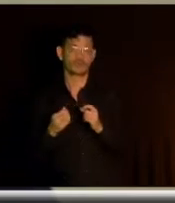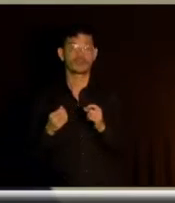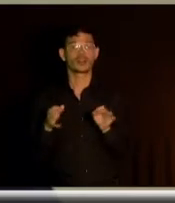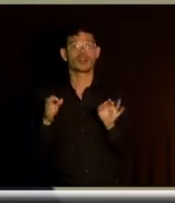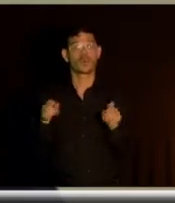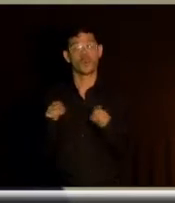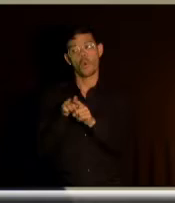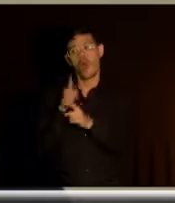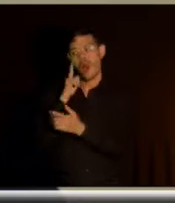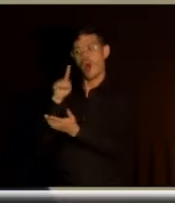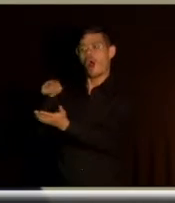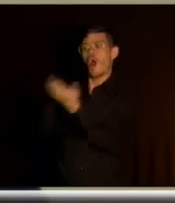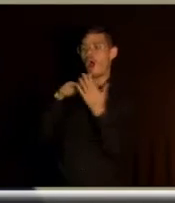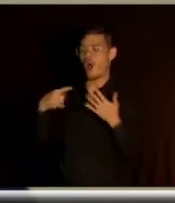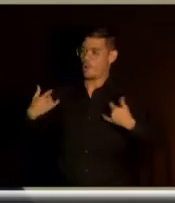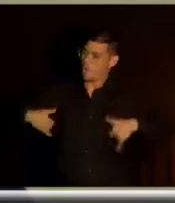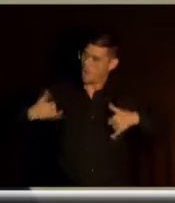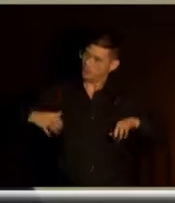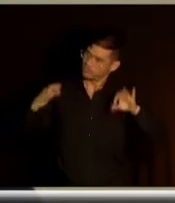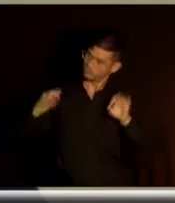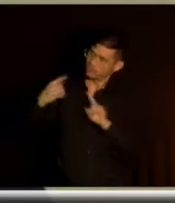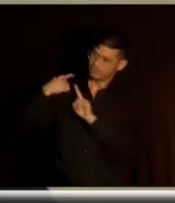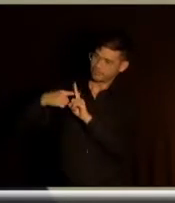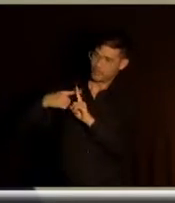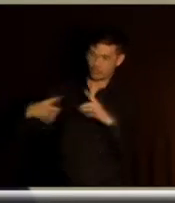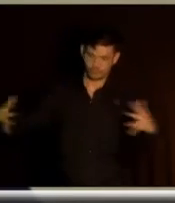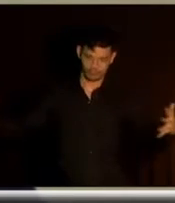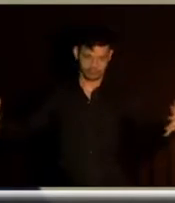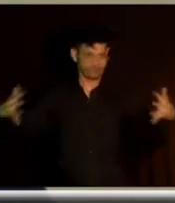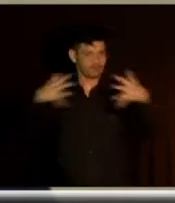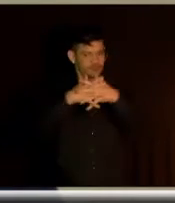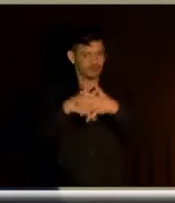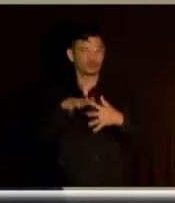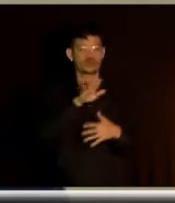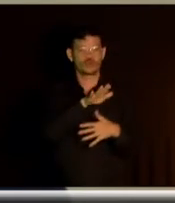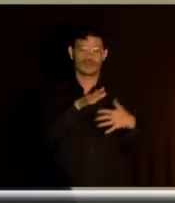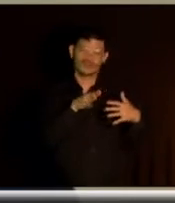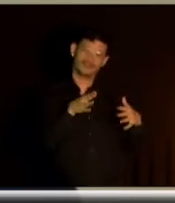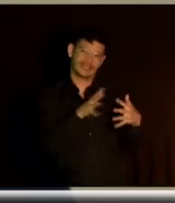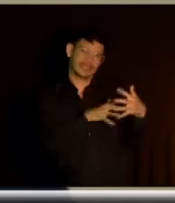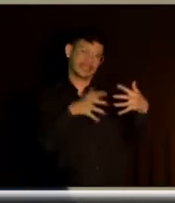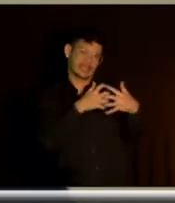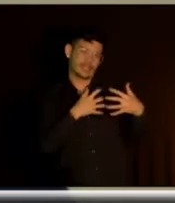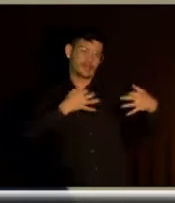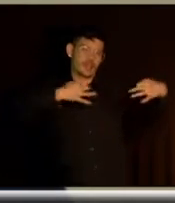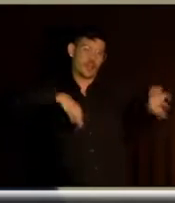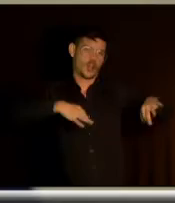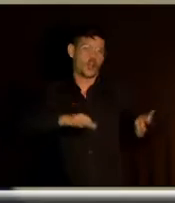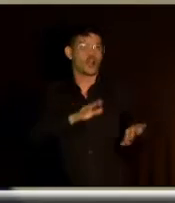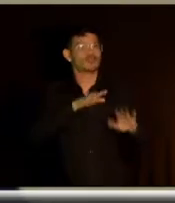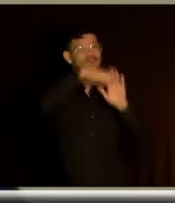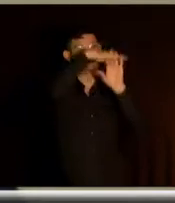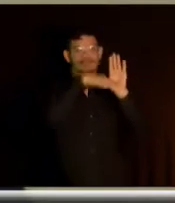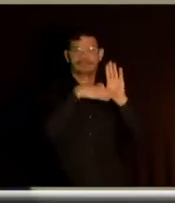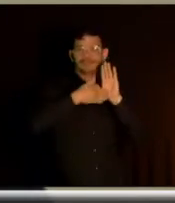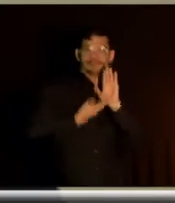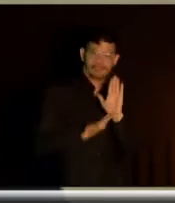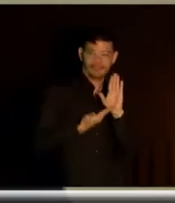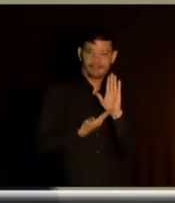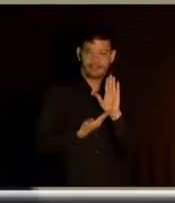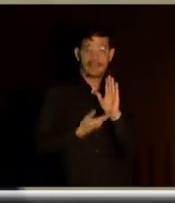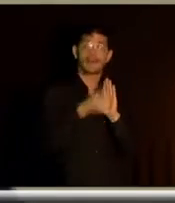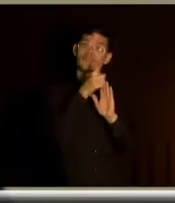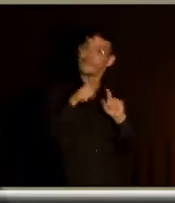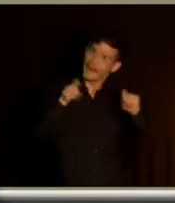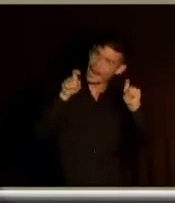luego sea viable una fusión con el sistema convencional, pero esto debe hacerse en el nivel